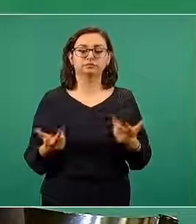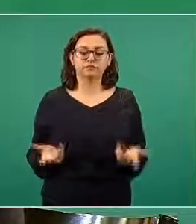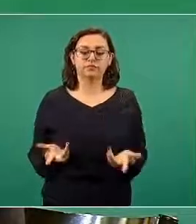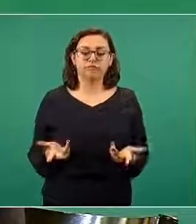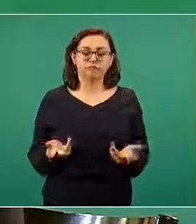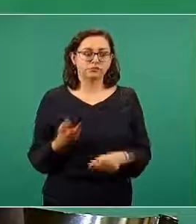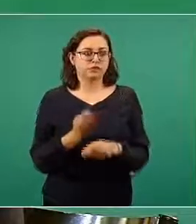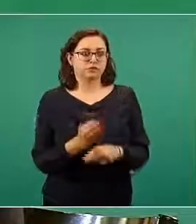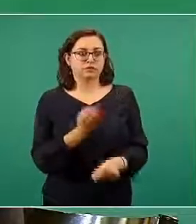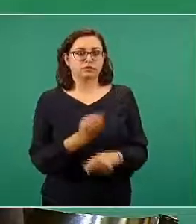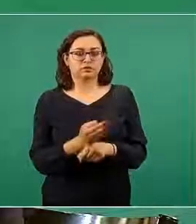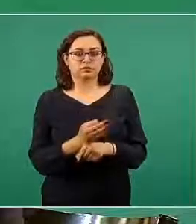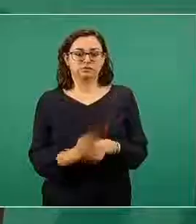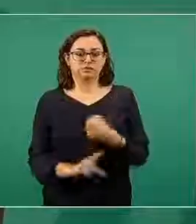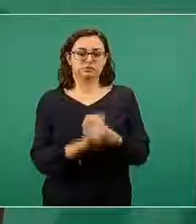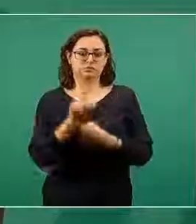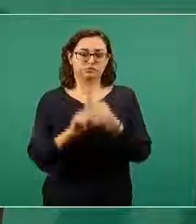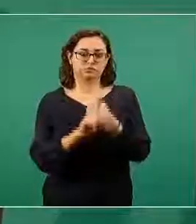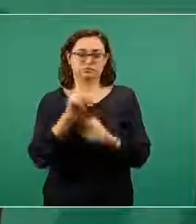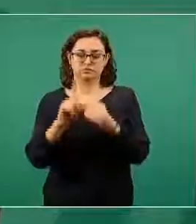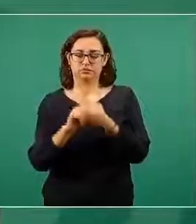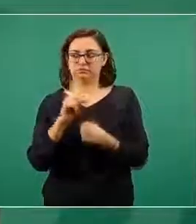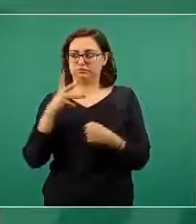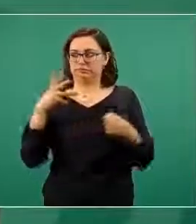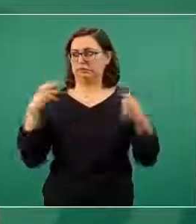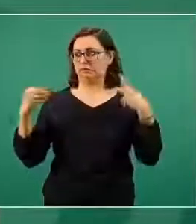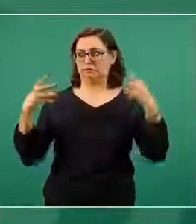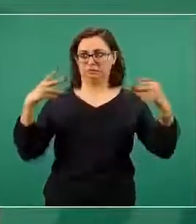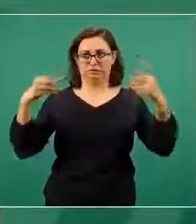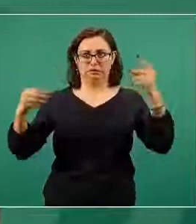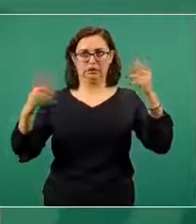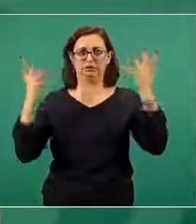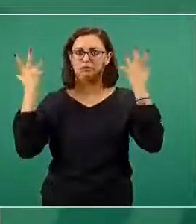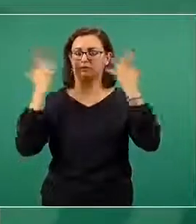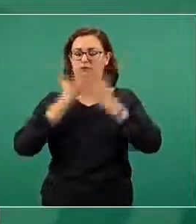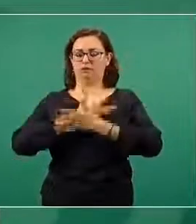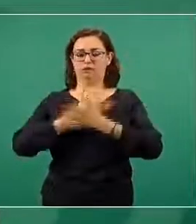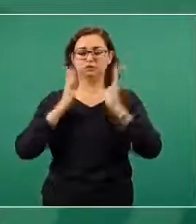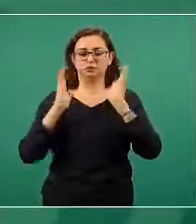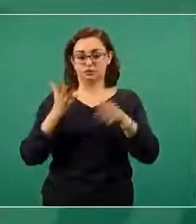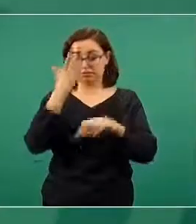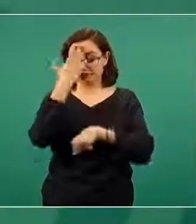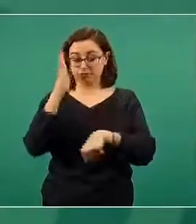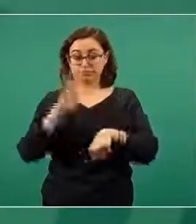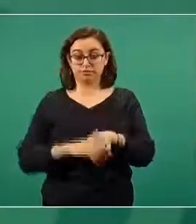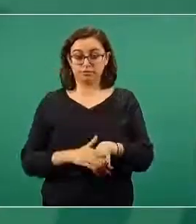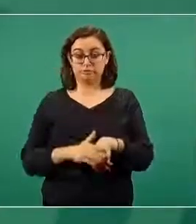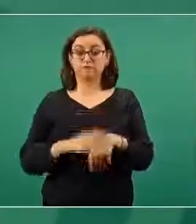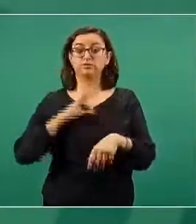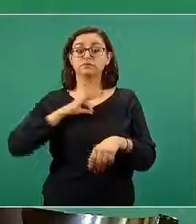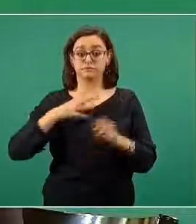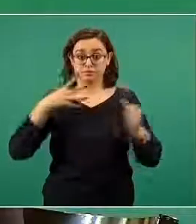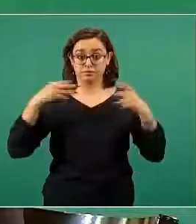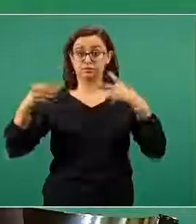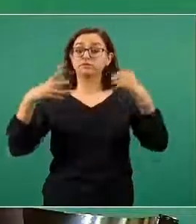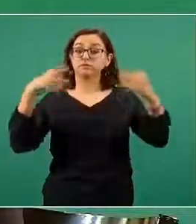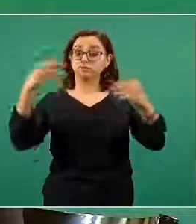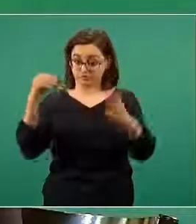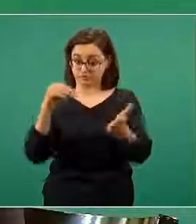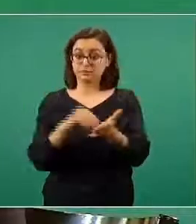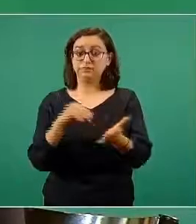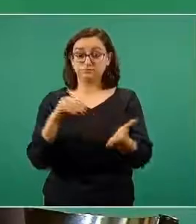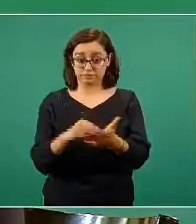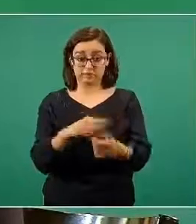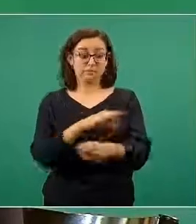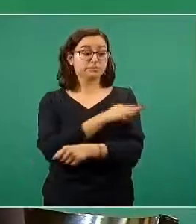de esta epidemia. Entonces, mensaje: la epidemia no ha terminado, la